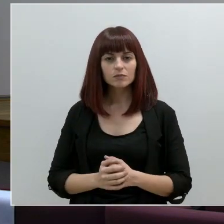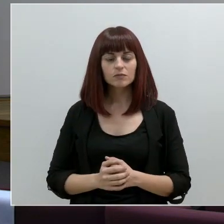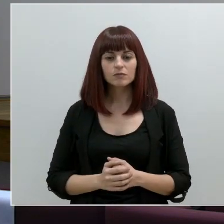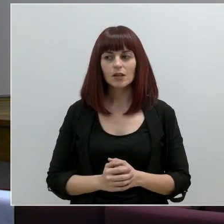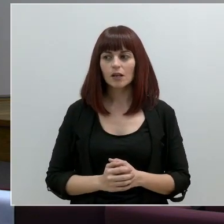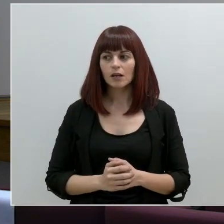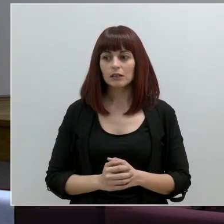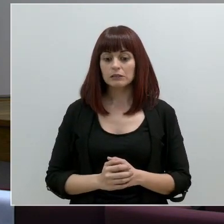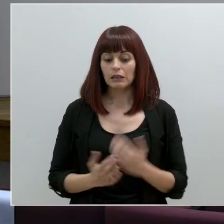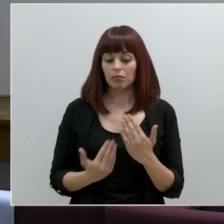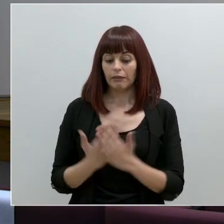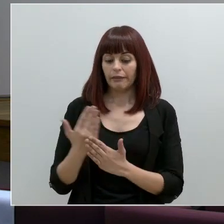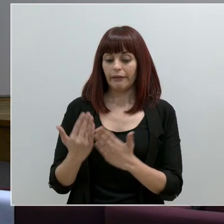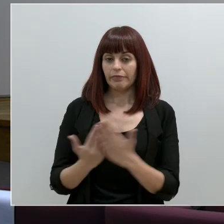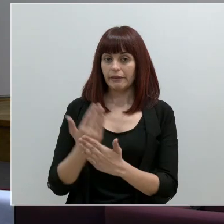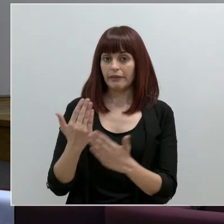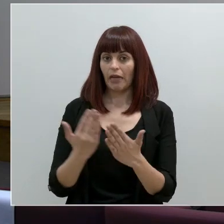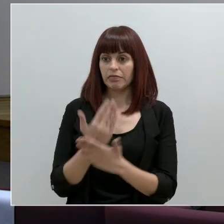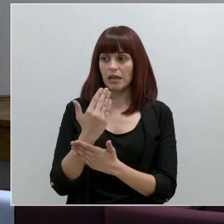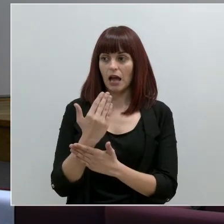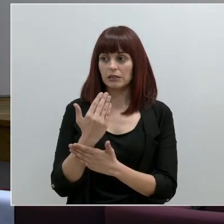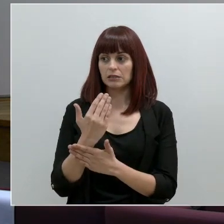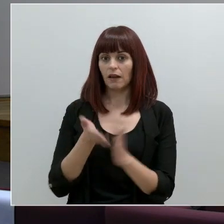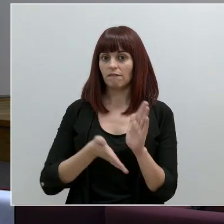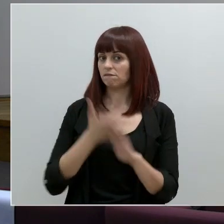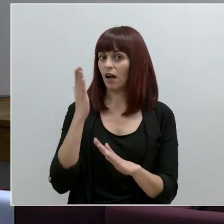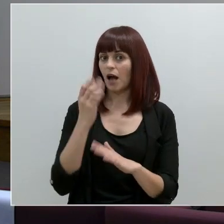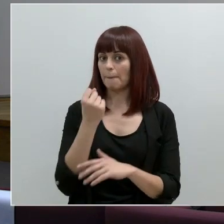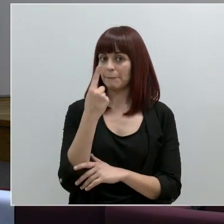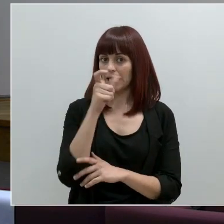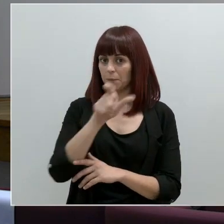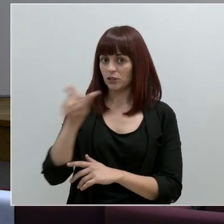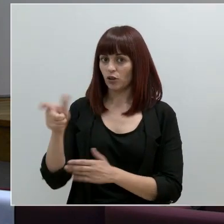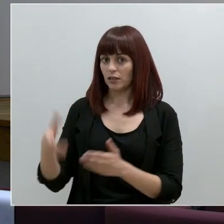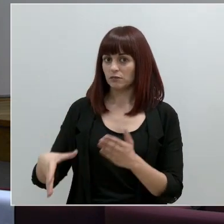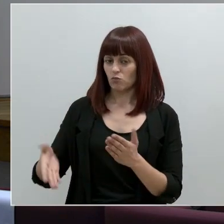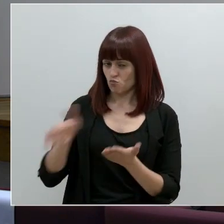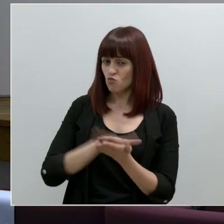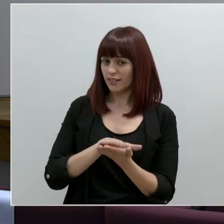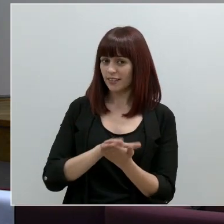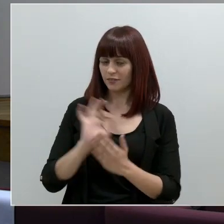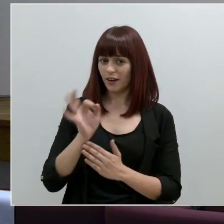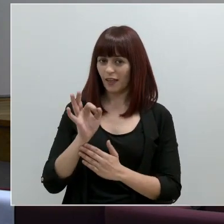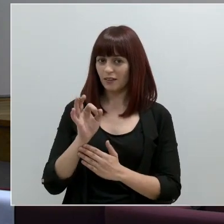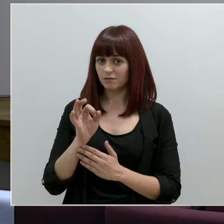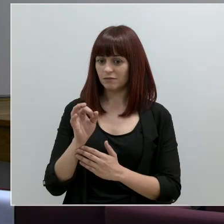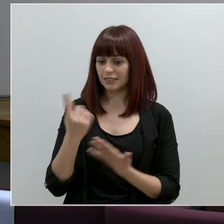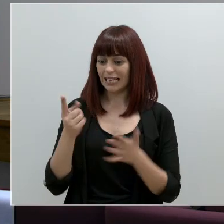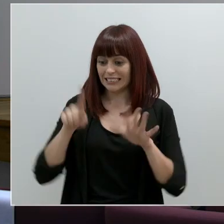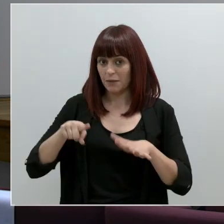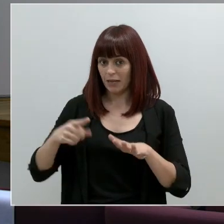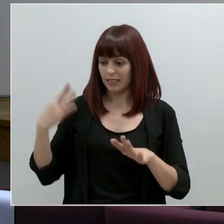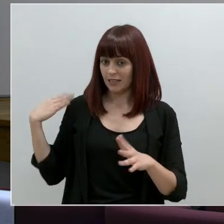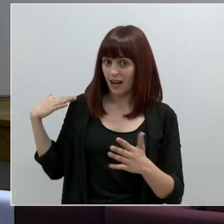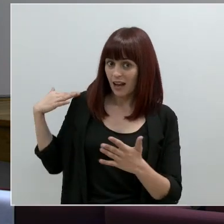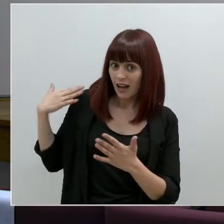dentro de unos pocos días, por las cifras que veo, vamos a llegar a los 1.000 fallecidos adicionales en los últimos 6 meses